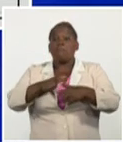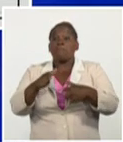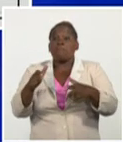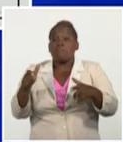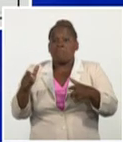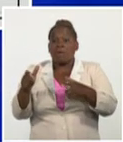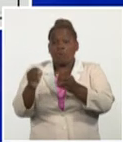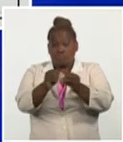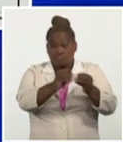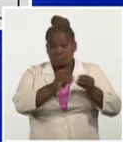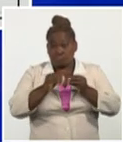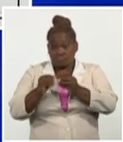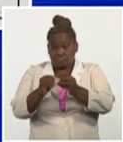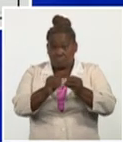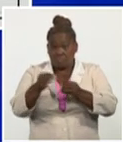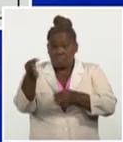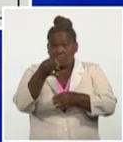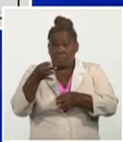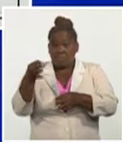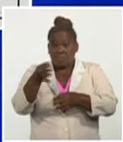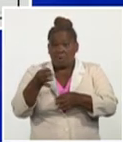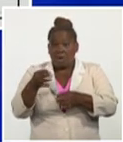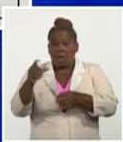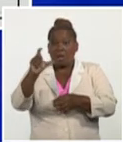el municipio de Cabaiguán,